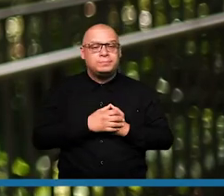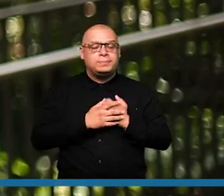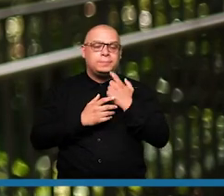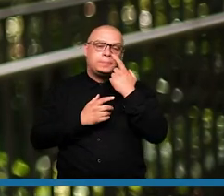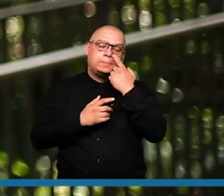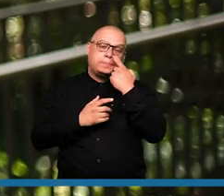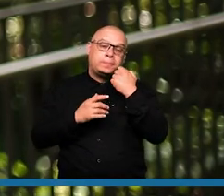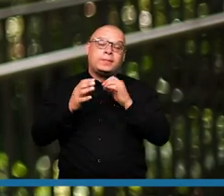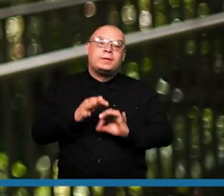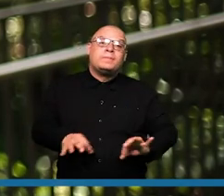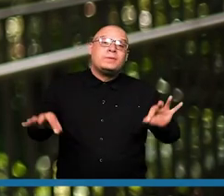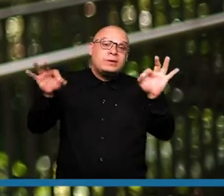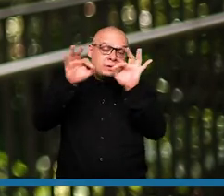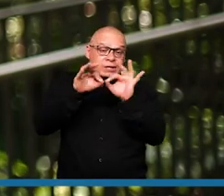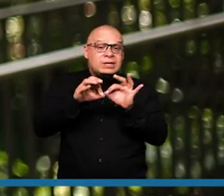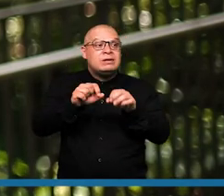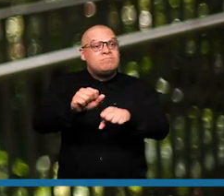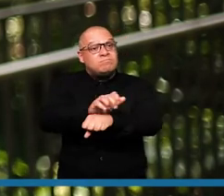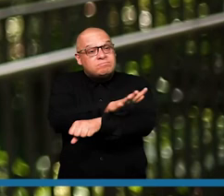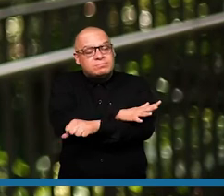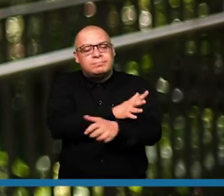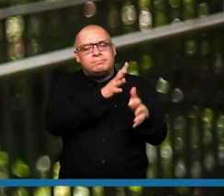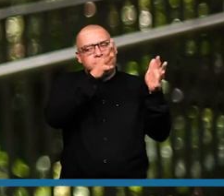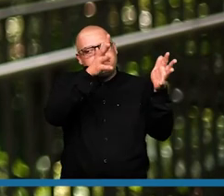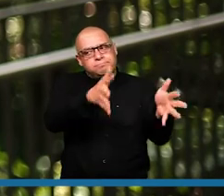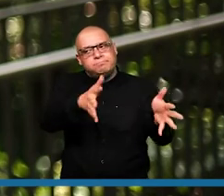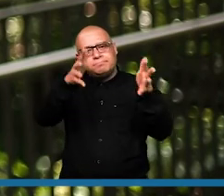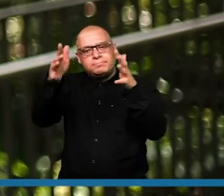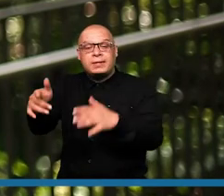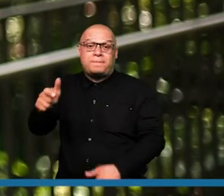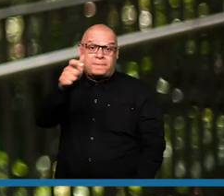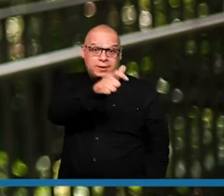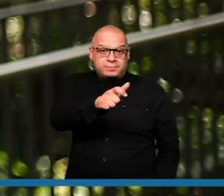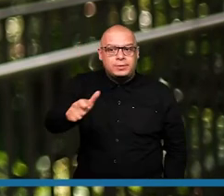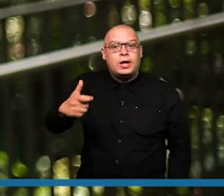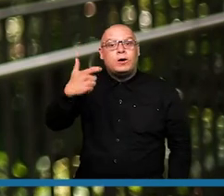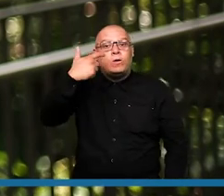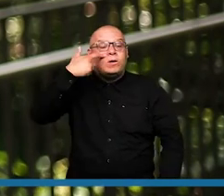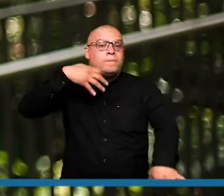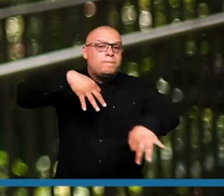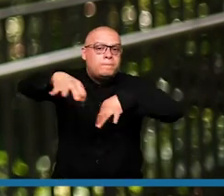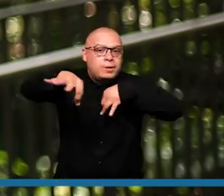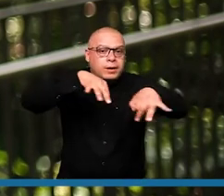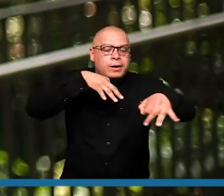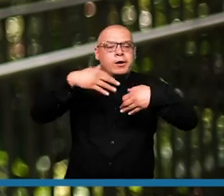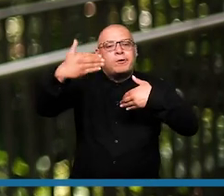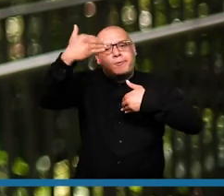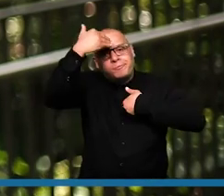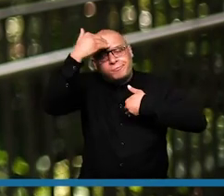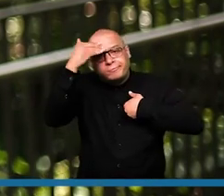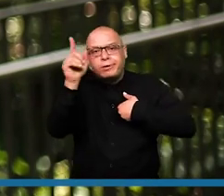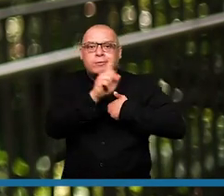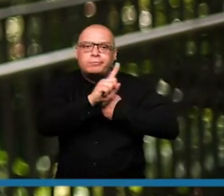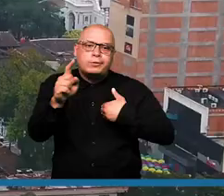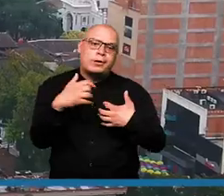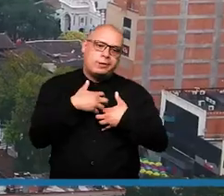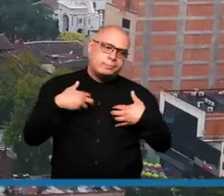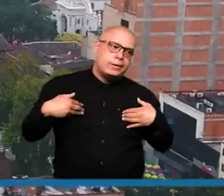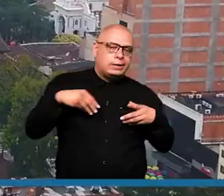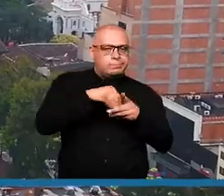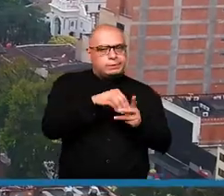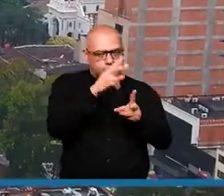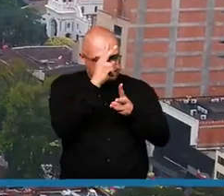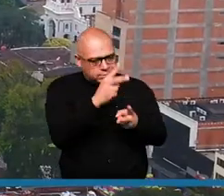gran importancia la sensibilización permanente con las comunidades y también el valor de las campañas que buscan su protección.